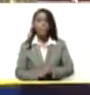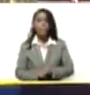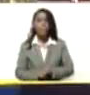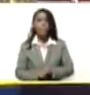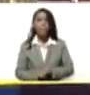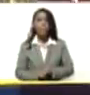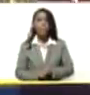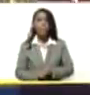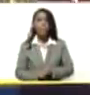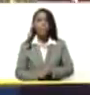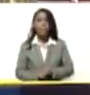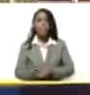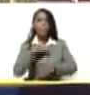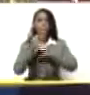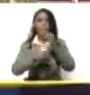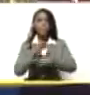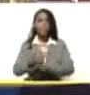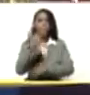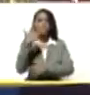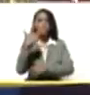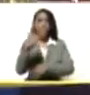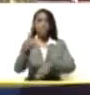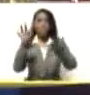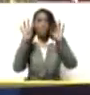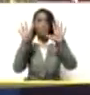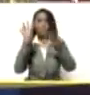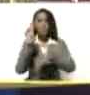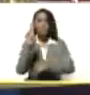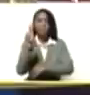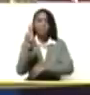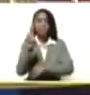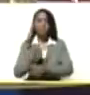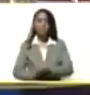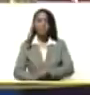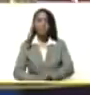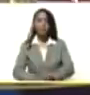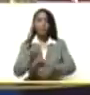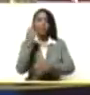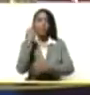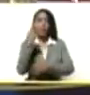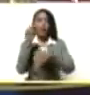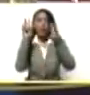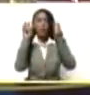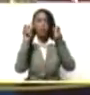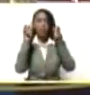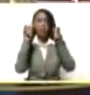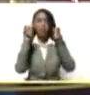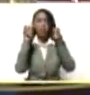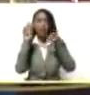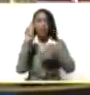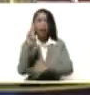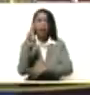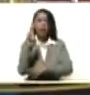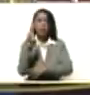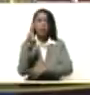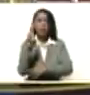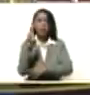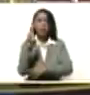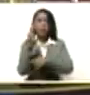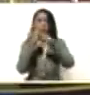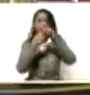enarbolando 39 r tres nuevas erres que subsume en